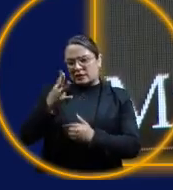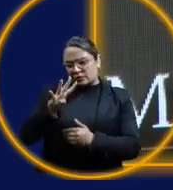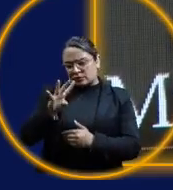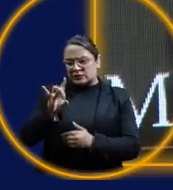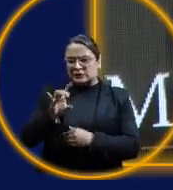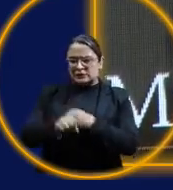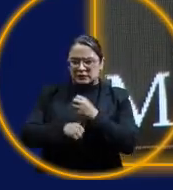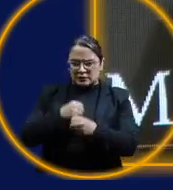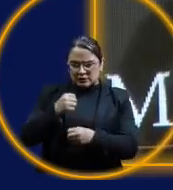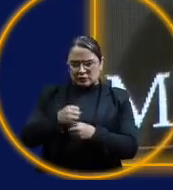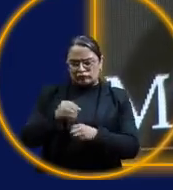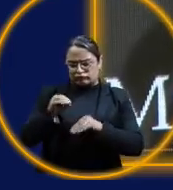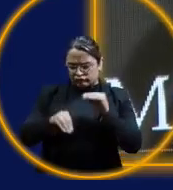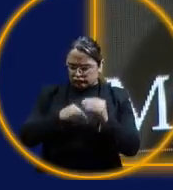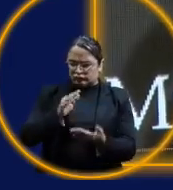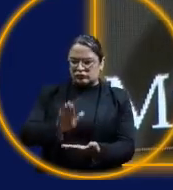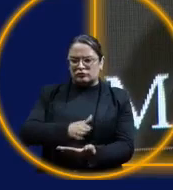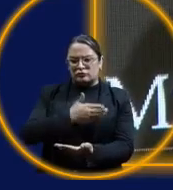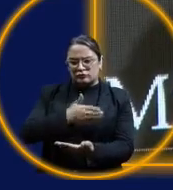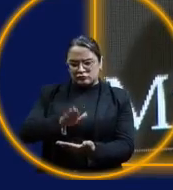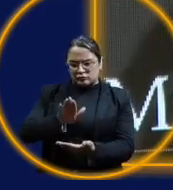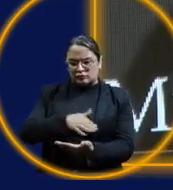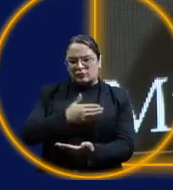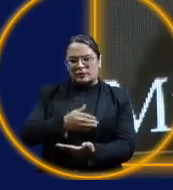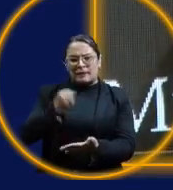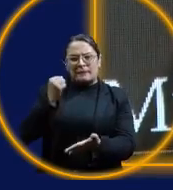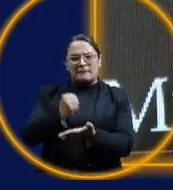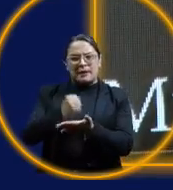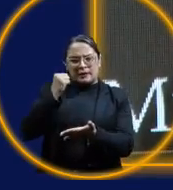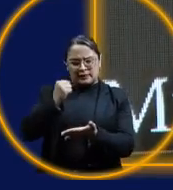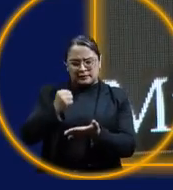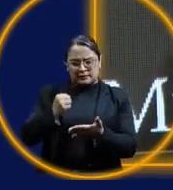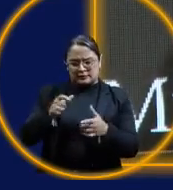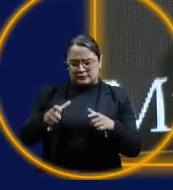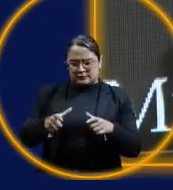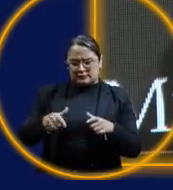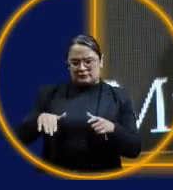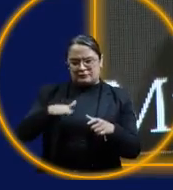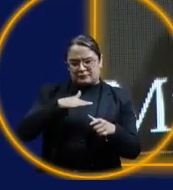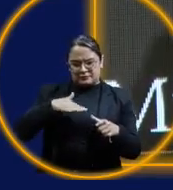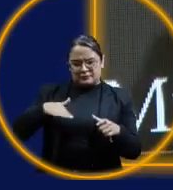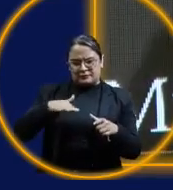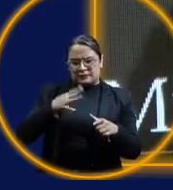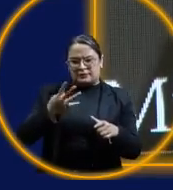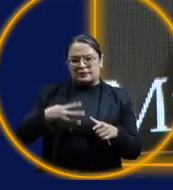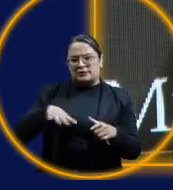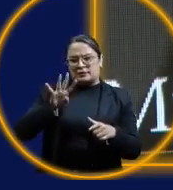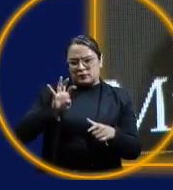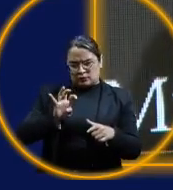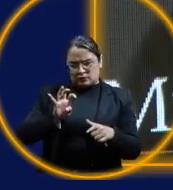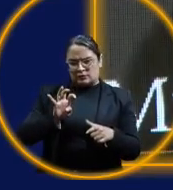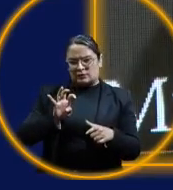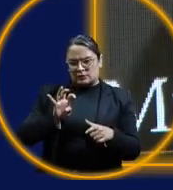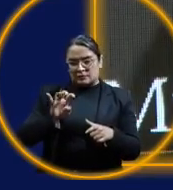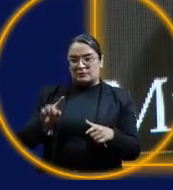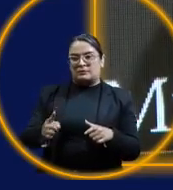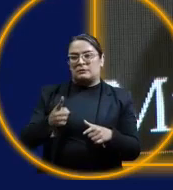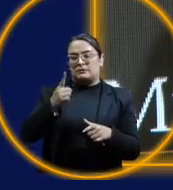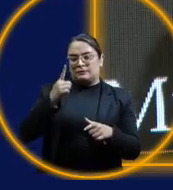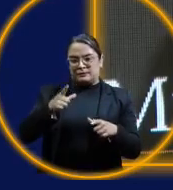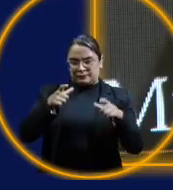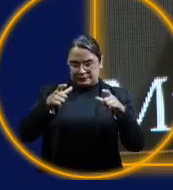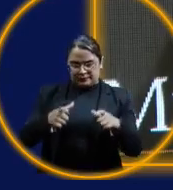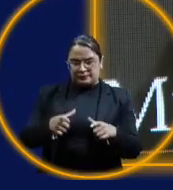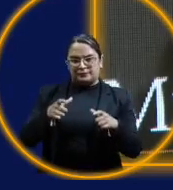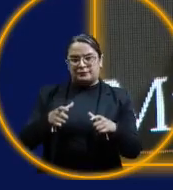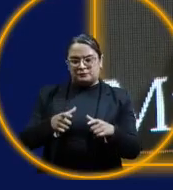años empecé mi mi marca de disquera laboratory Records a 19 saqué mi primer disco Cuando uno podía